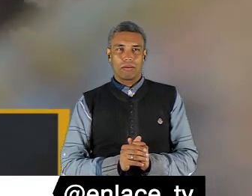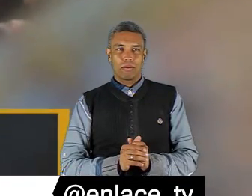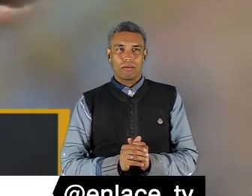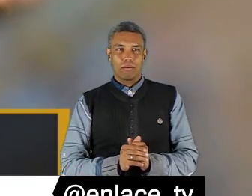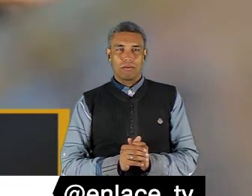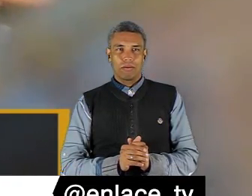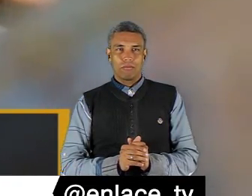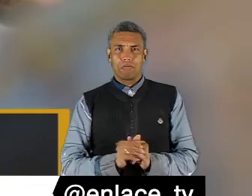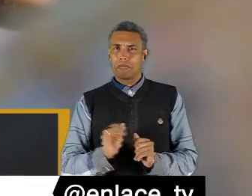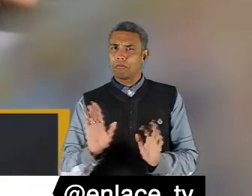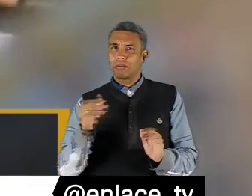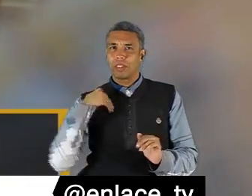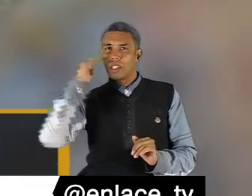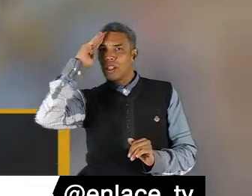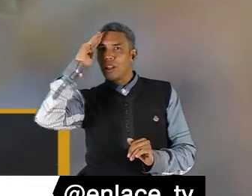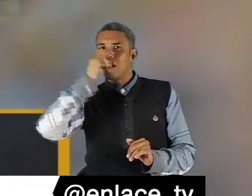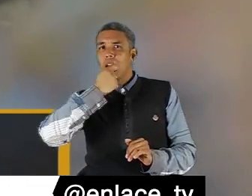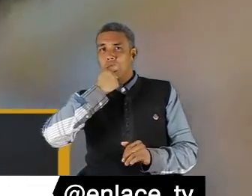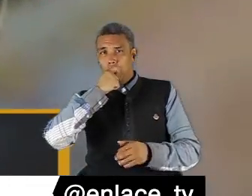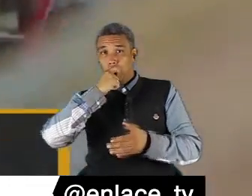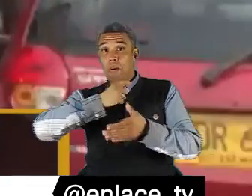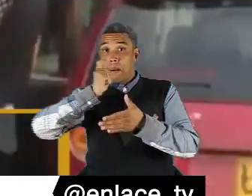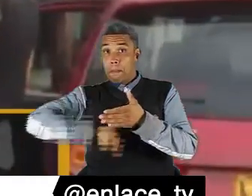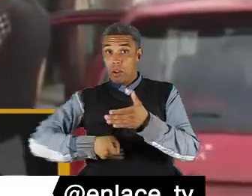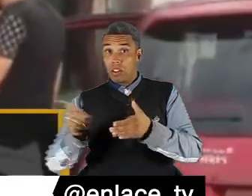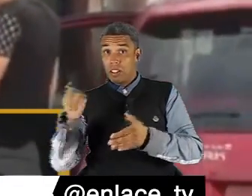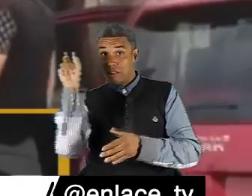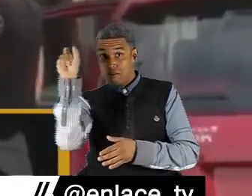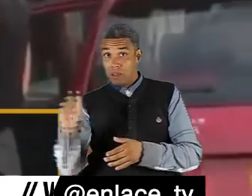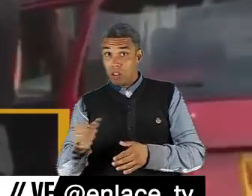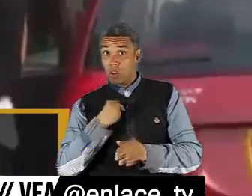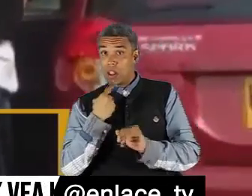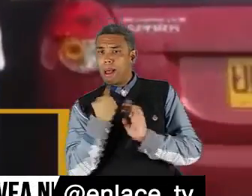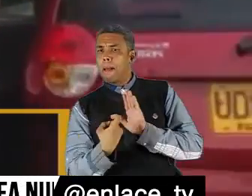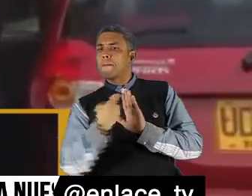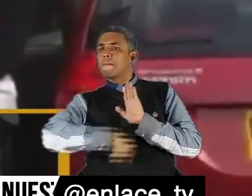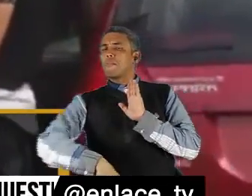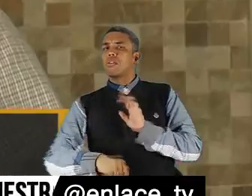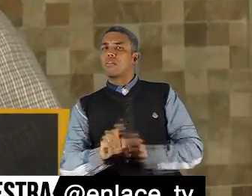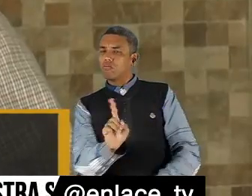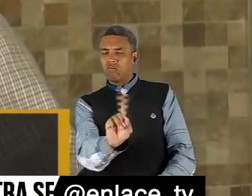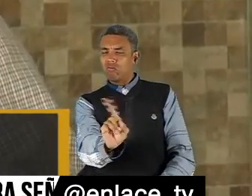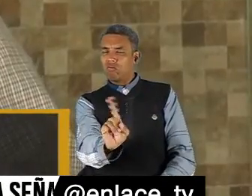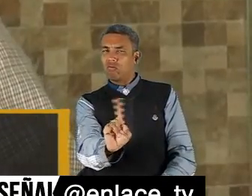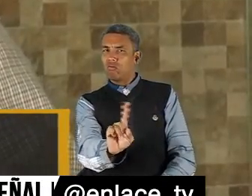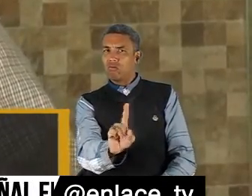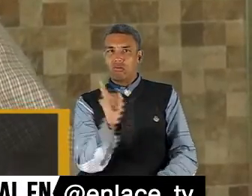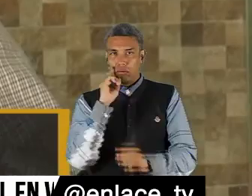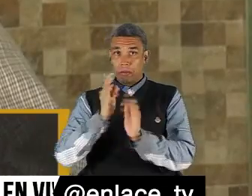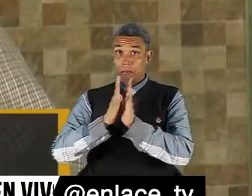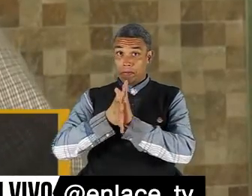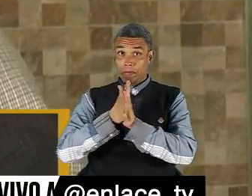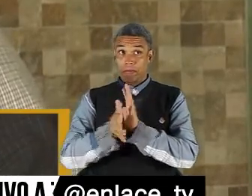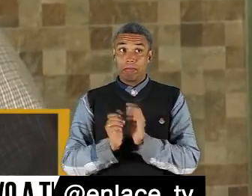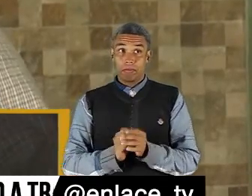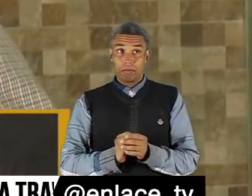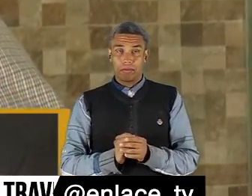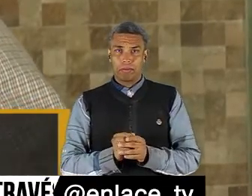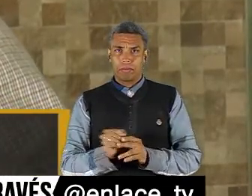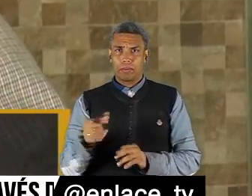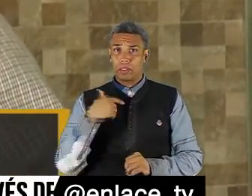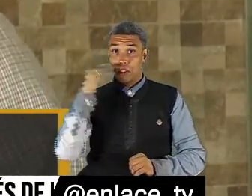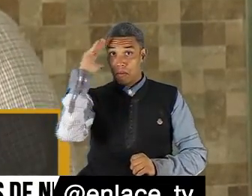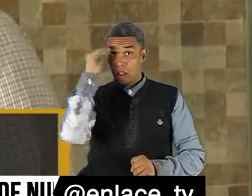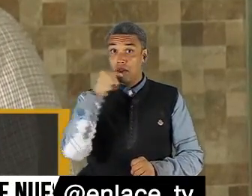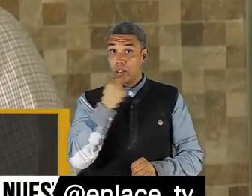por la decisión de las autoridades es otra. Aseguran que no es claro la forma como se comportaron las autoridades. Que iba haciendo comparendo a los carros andando, y yo le